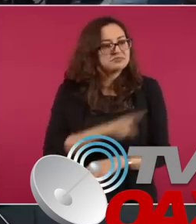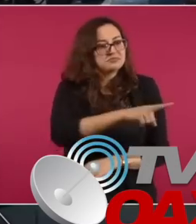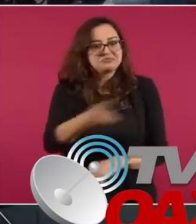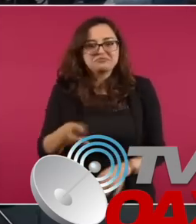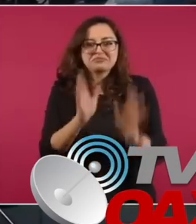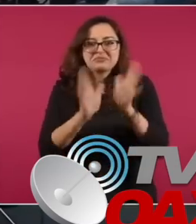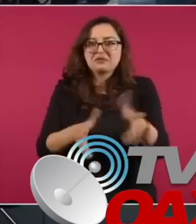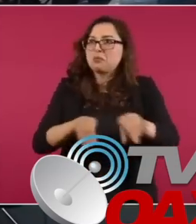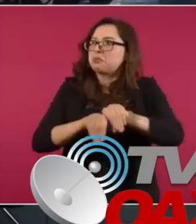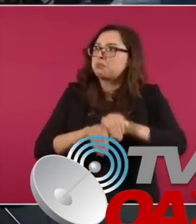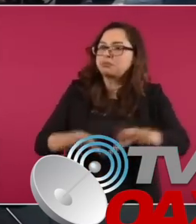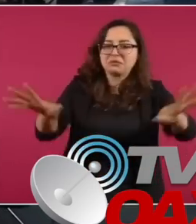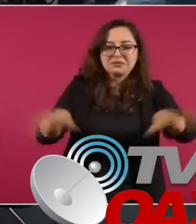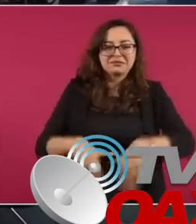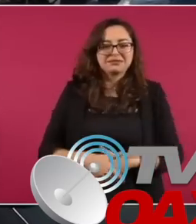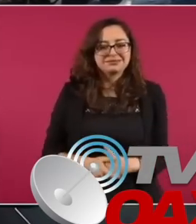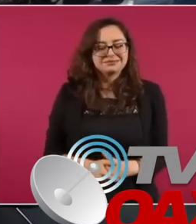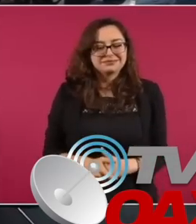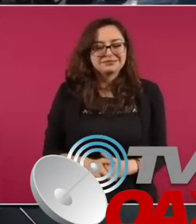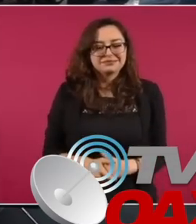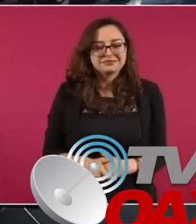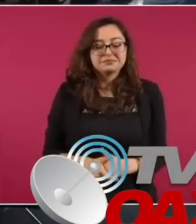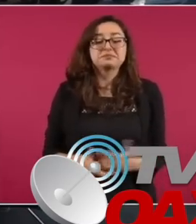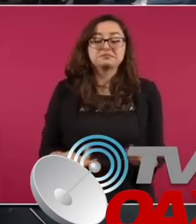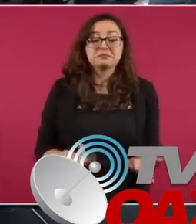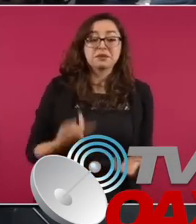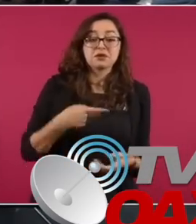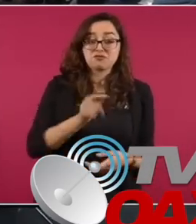se está haciendo el análisis económico